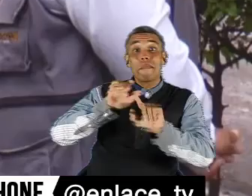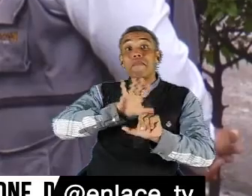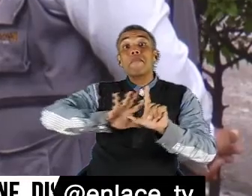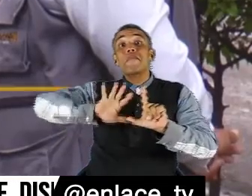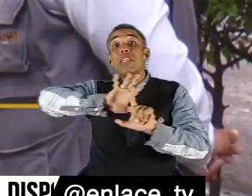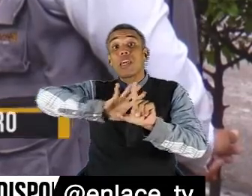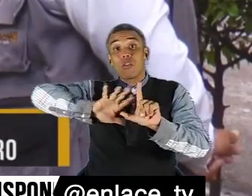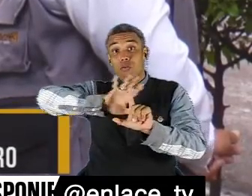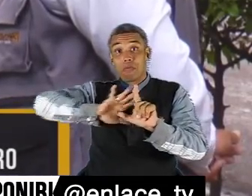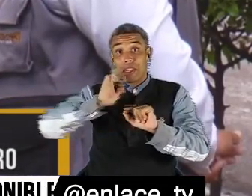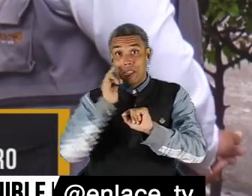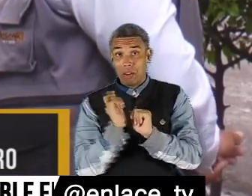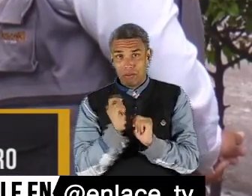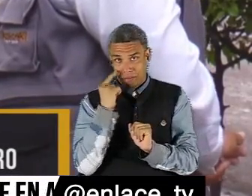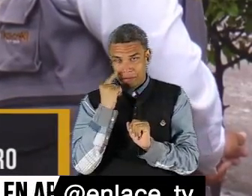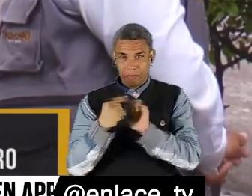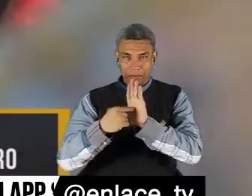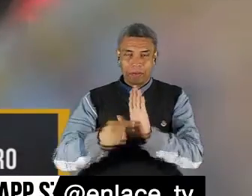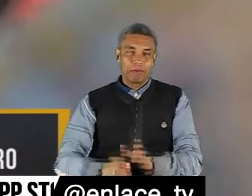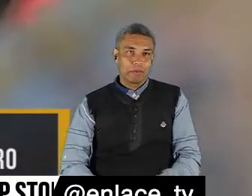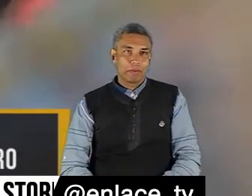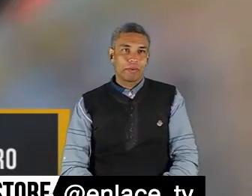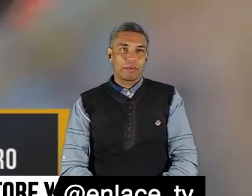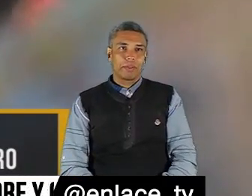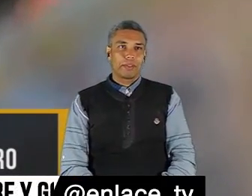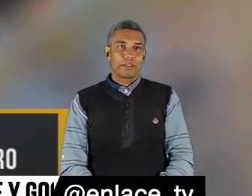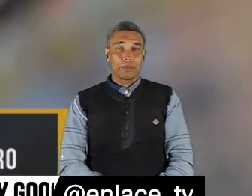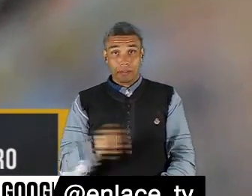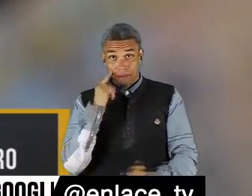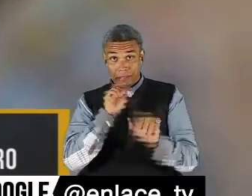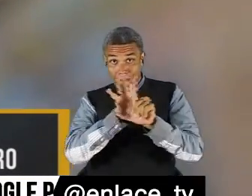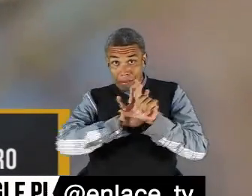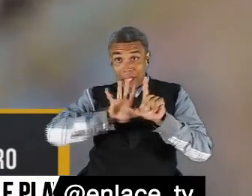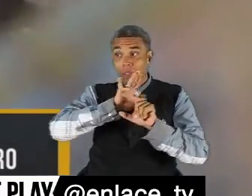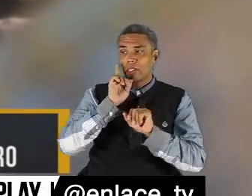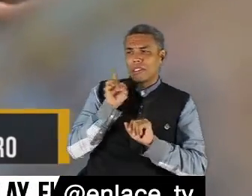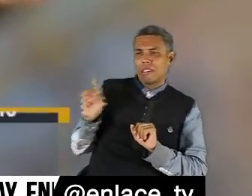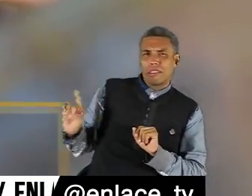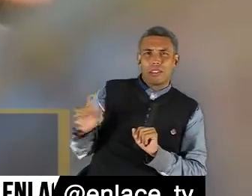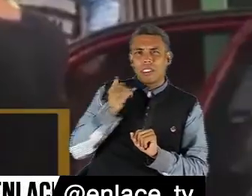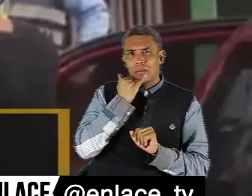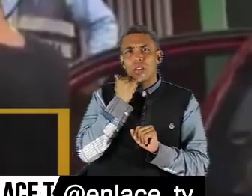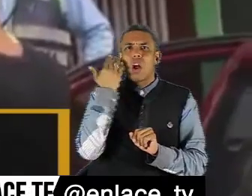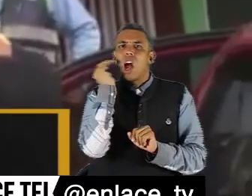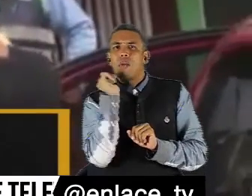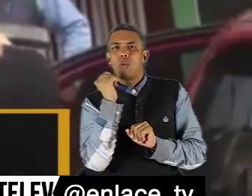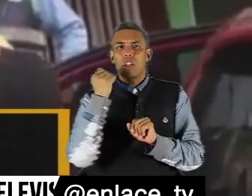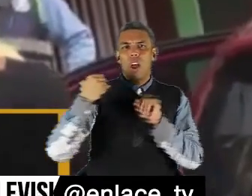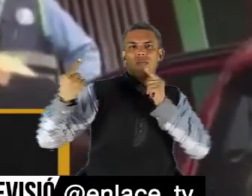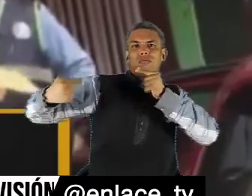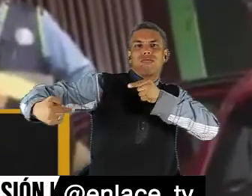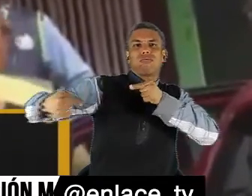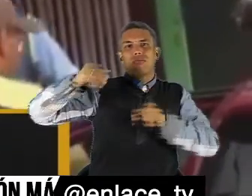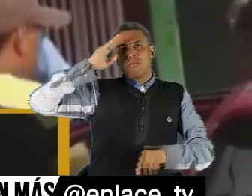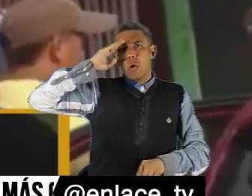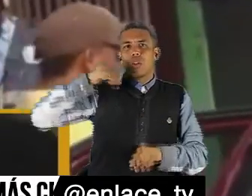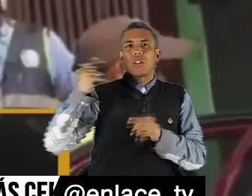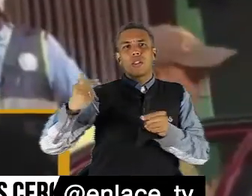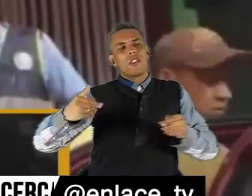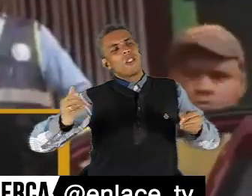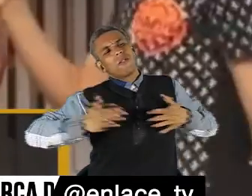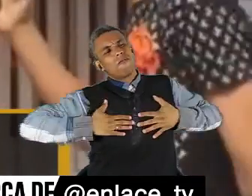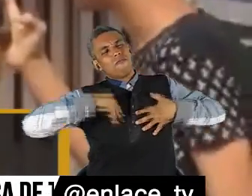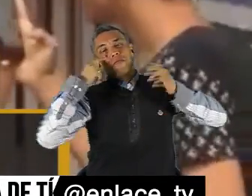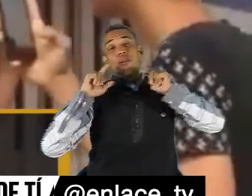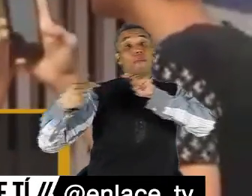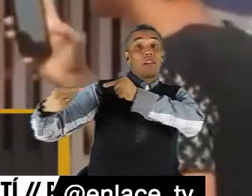El oficial de tránsito Eliezer Fuentes ha explicado en las noticias cómo ocurrieron los hechos en los que una mujer reclamó de forma airada el accionar de los